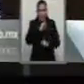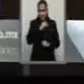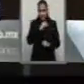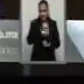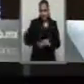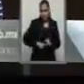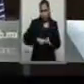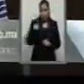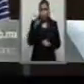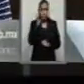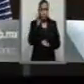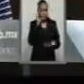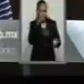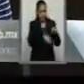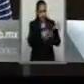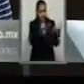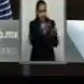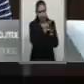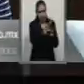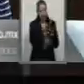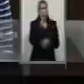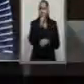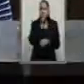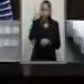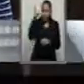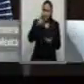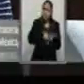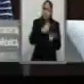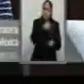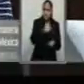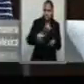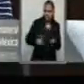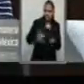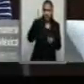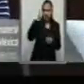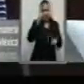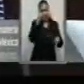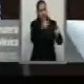a la Presidencia de la República el derecho a nombrar al jefe de la policía.